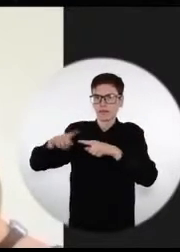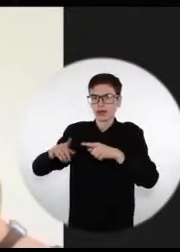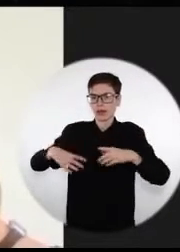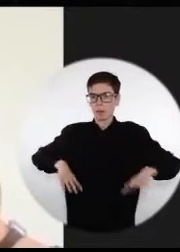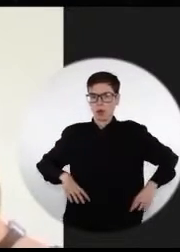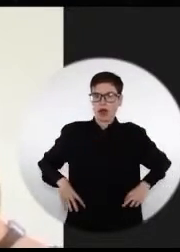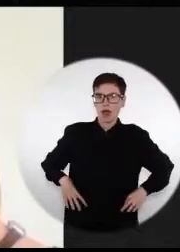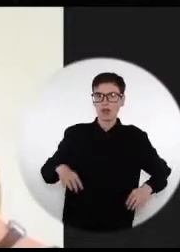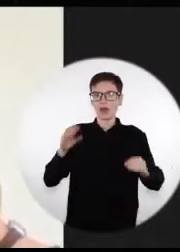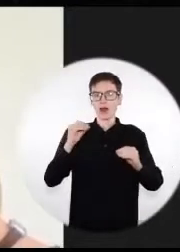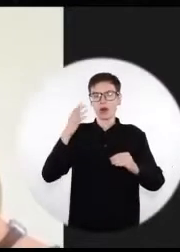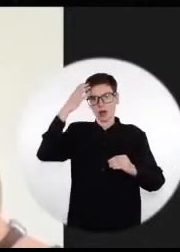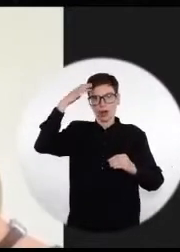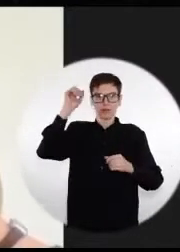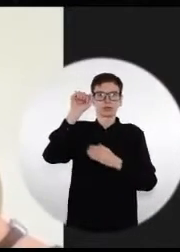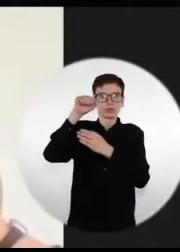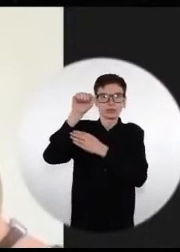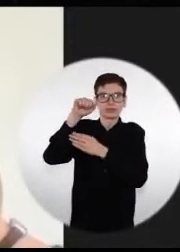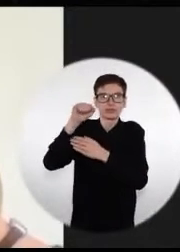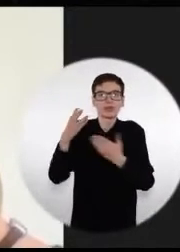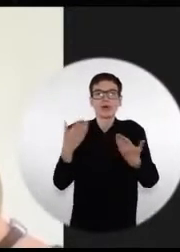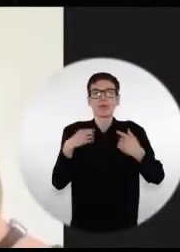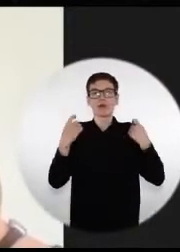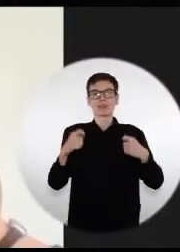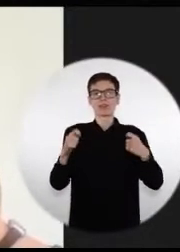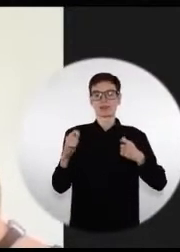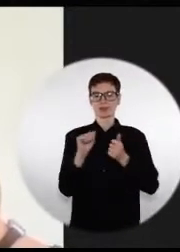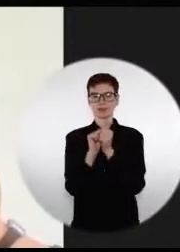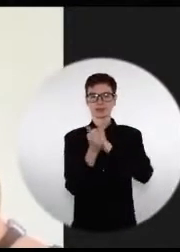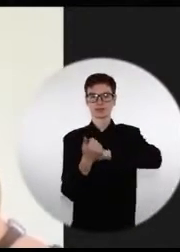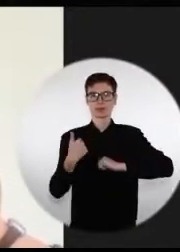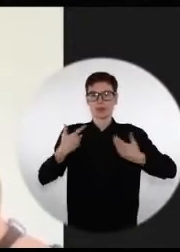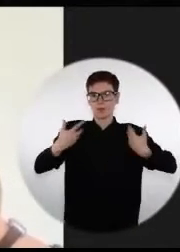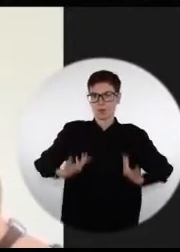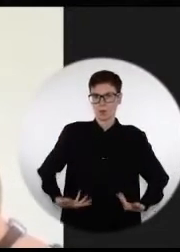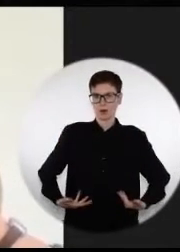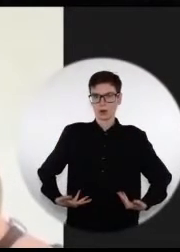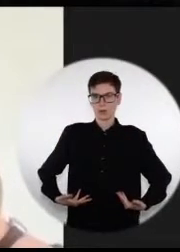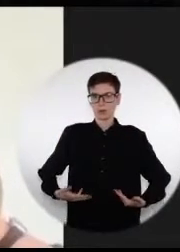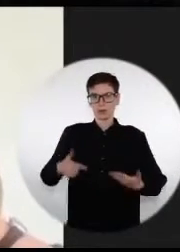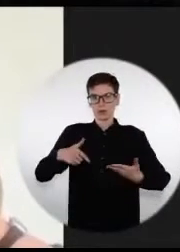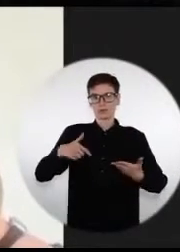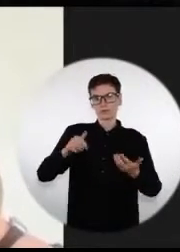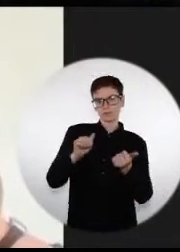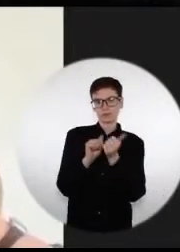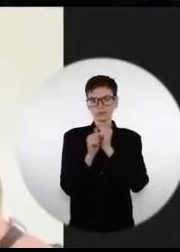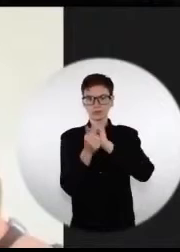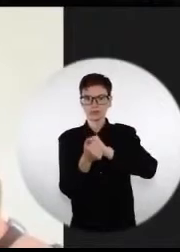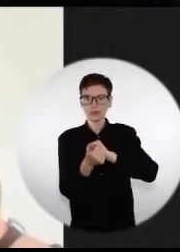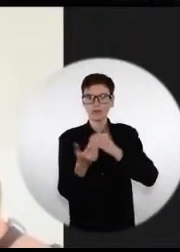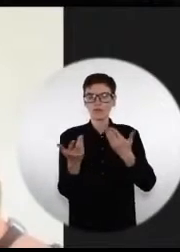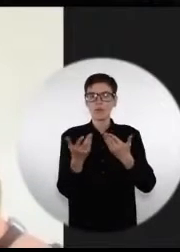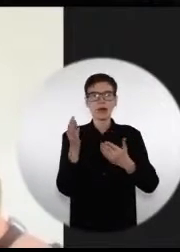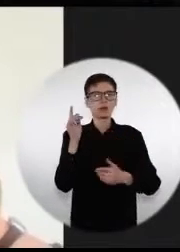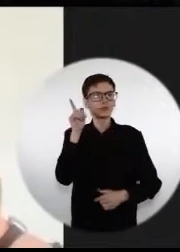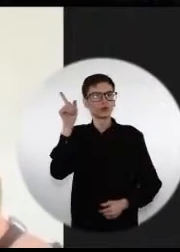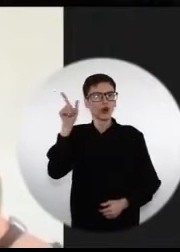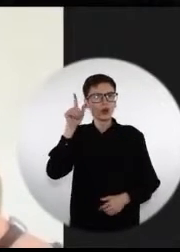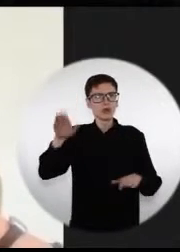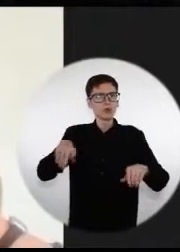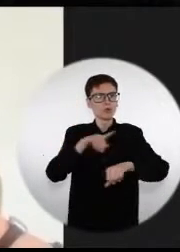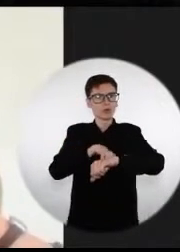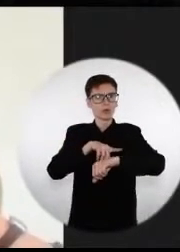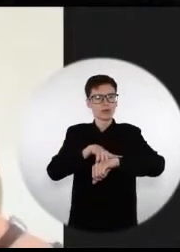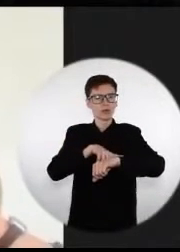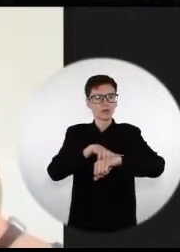y los instrumentos musicales vayan en la cadera y en la cabeza hay otros sonidos como como transformó mi cuerpo como en un